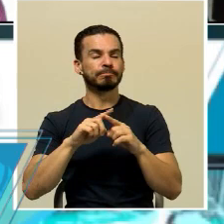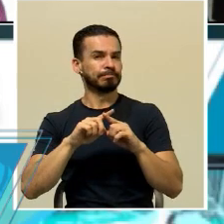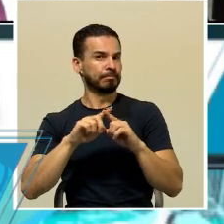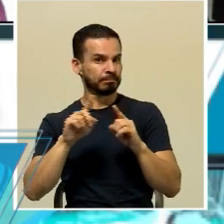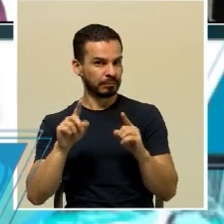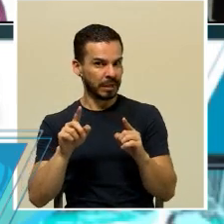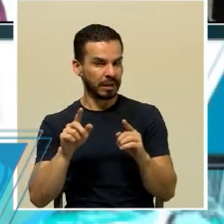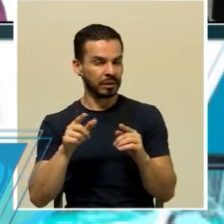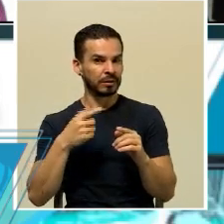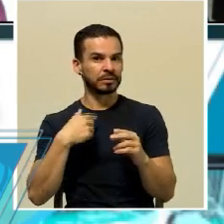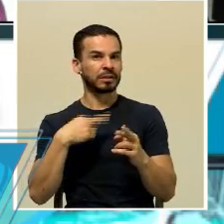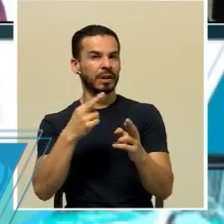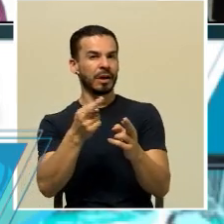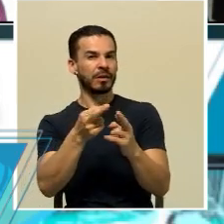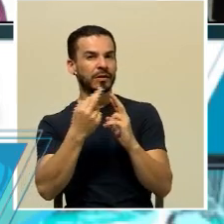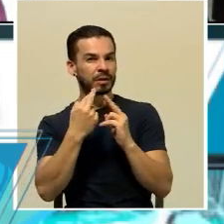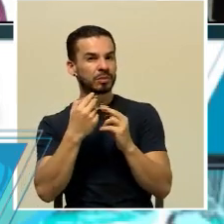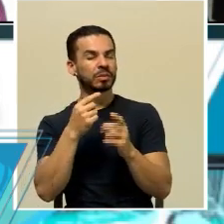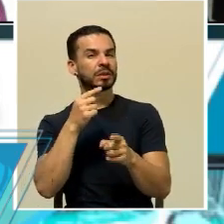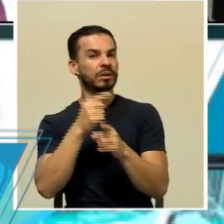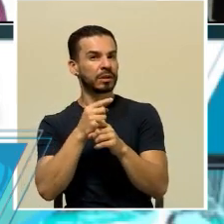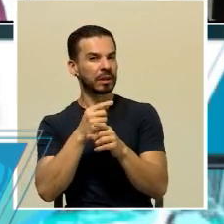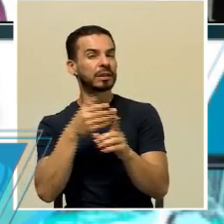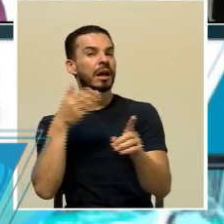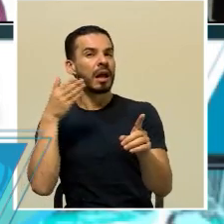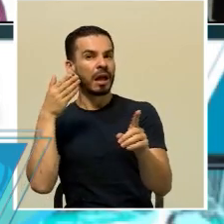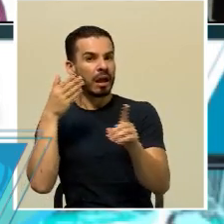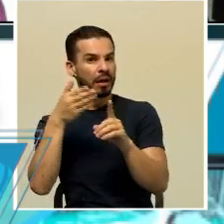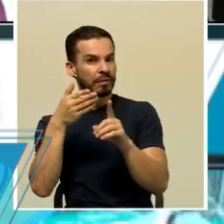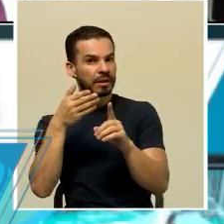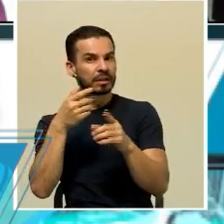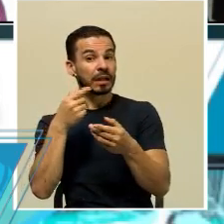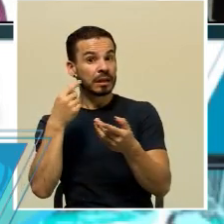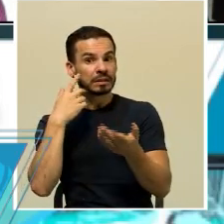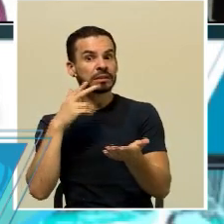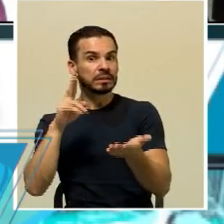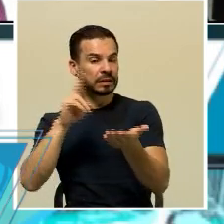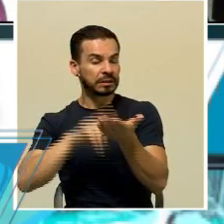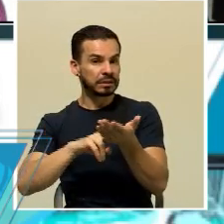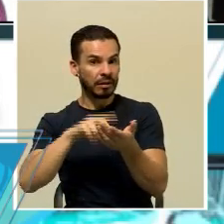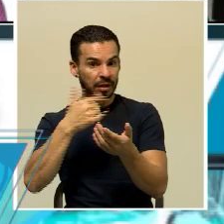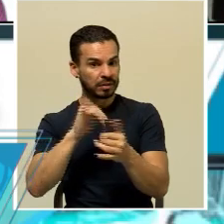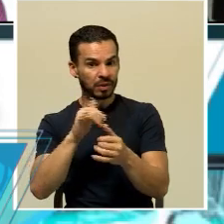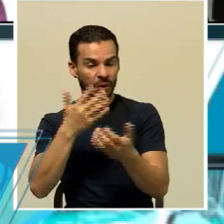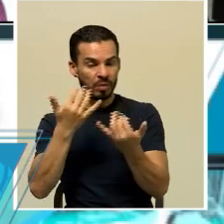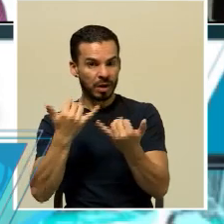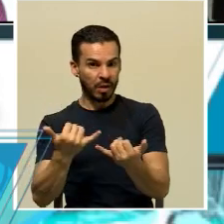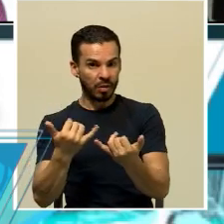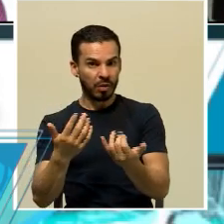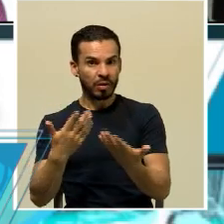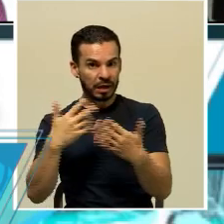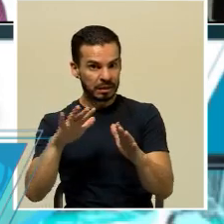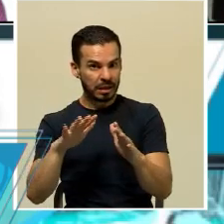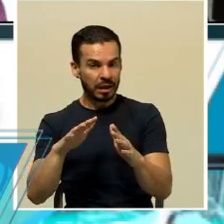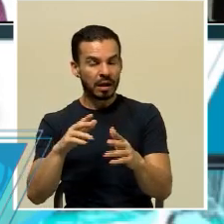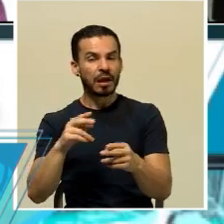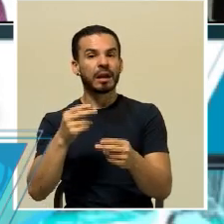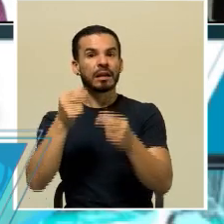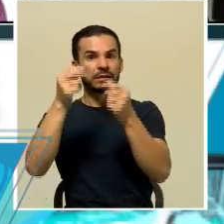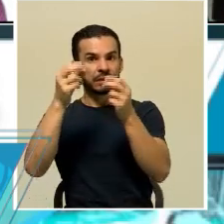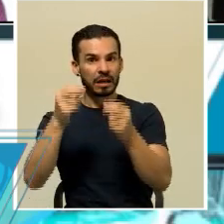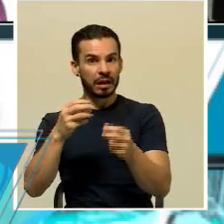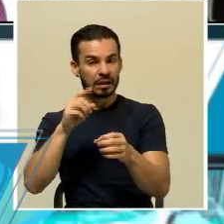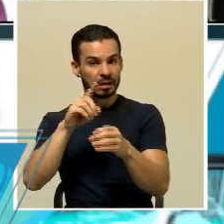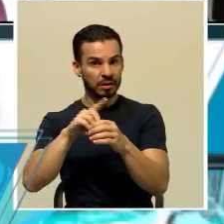pero la respuesta concreta es, ¿afectaría, si se promulga como está el proyecto, el salario